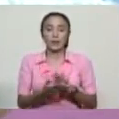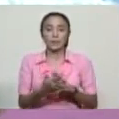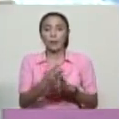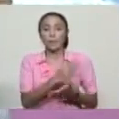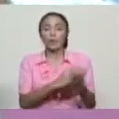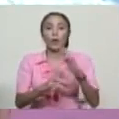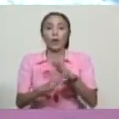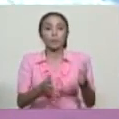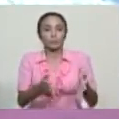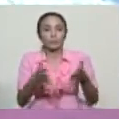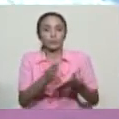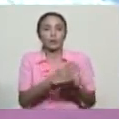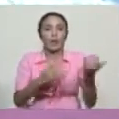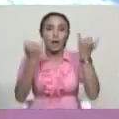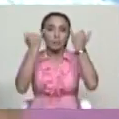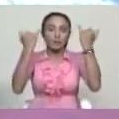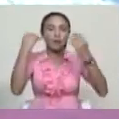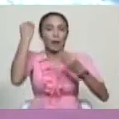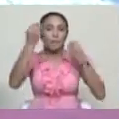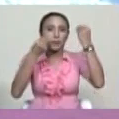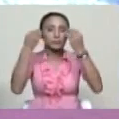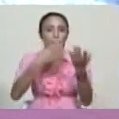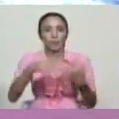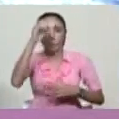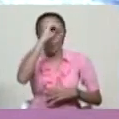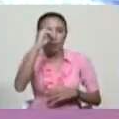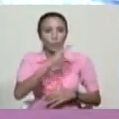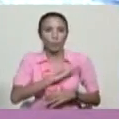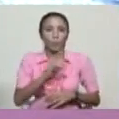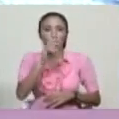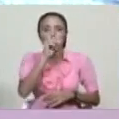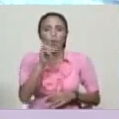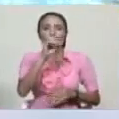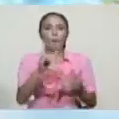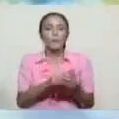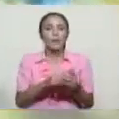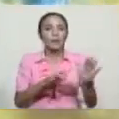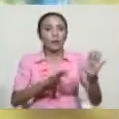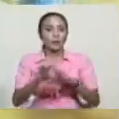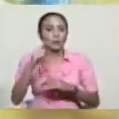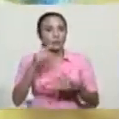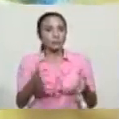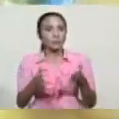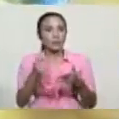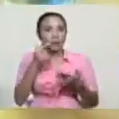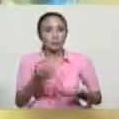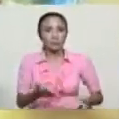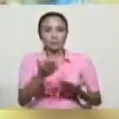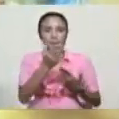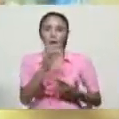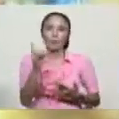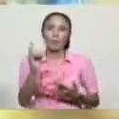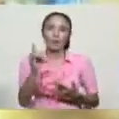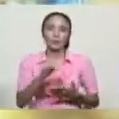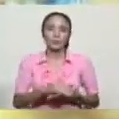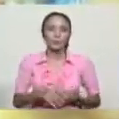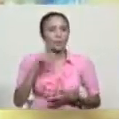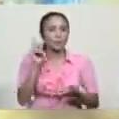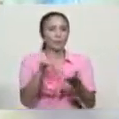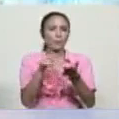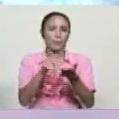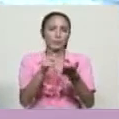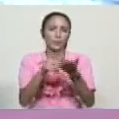Premio Libertador al Pensamiento Crítico en el año 2014. Él ha participado ya en esta actividad en